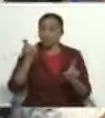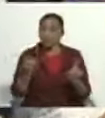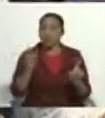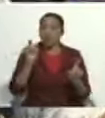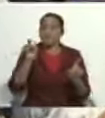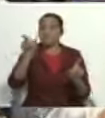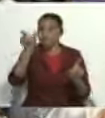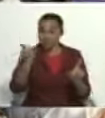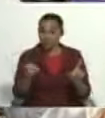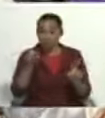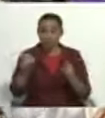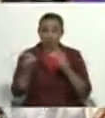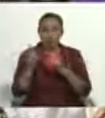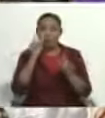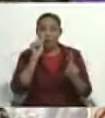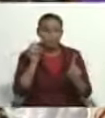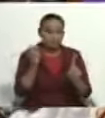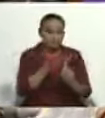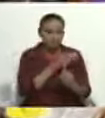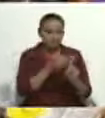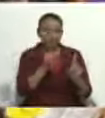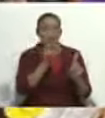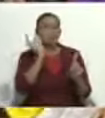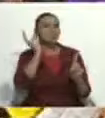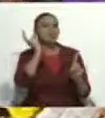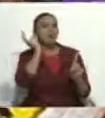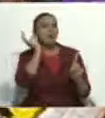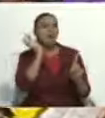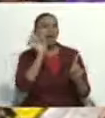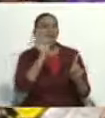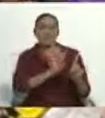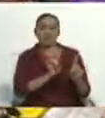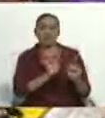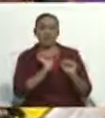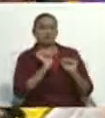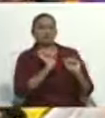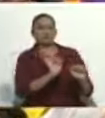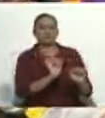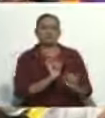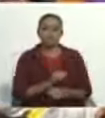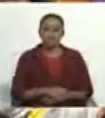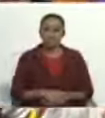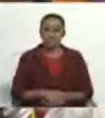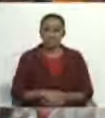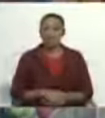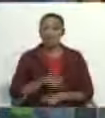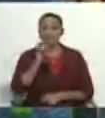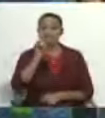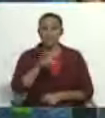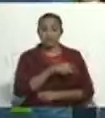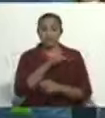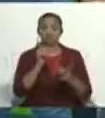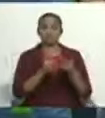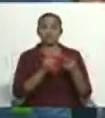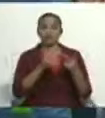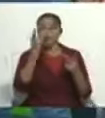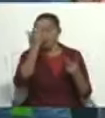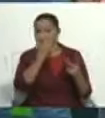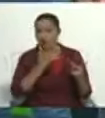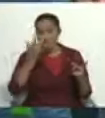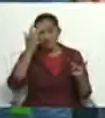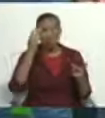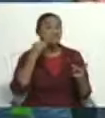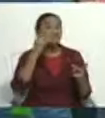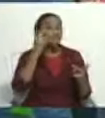y menosprecia a la mujer venezolana. También lo hace con los hermanos afrodescendientes. También lo